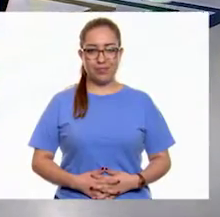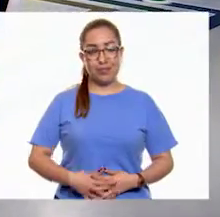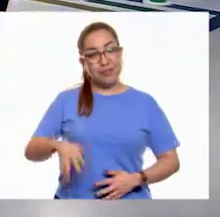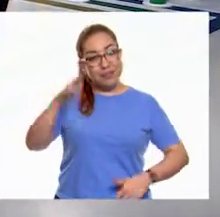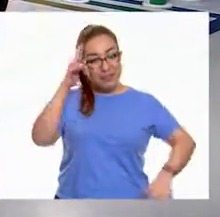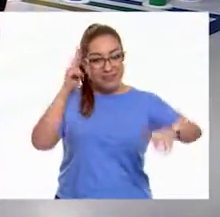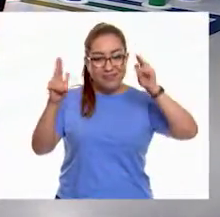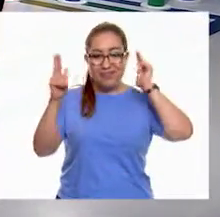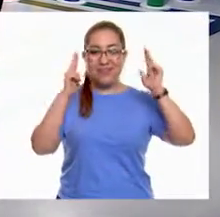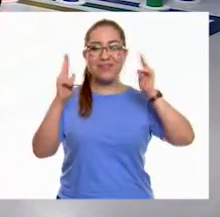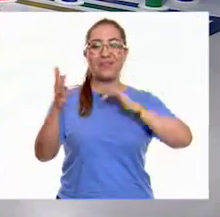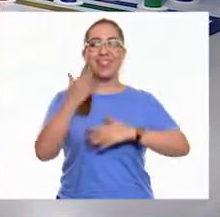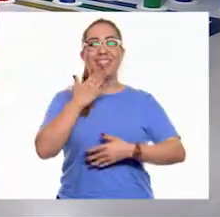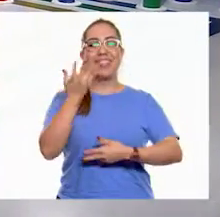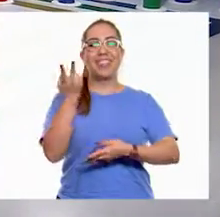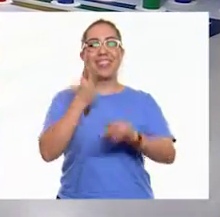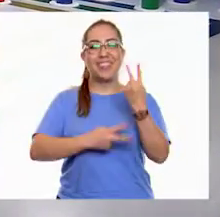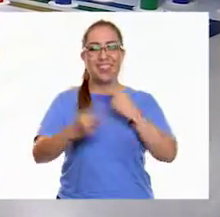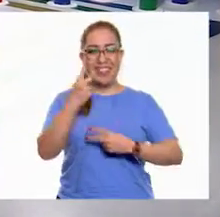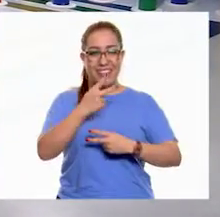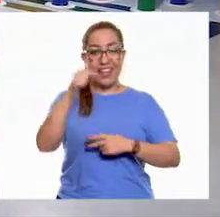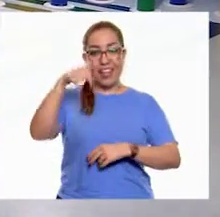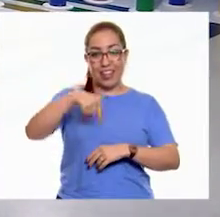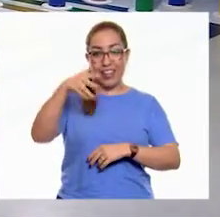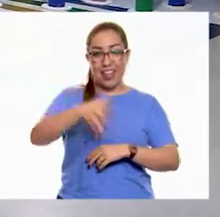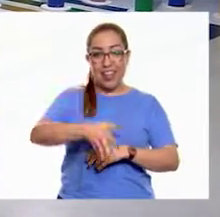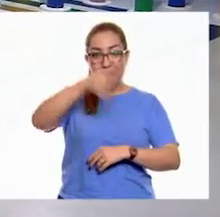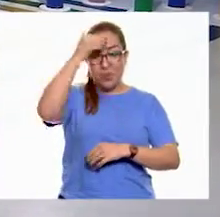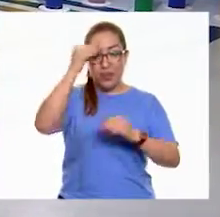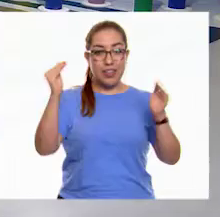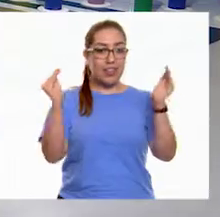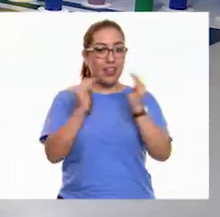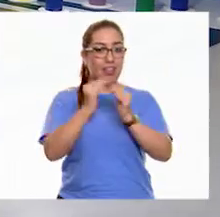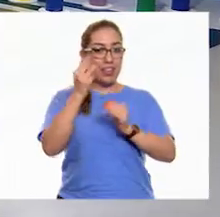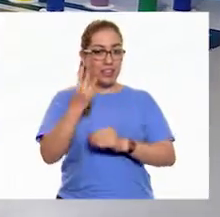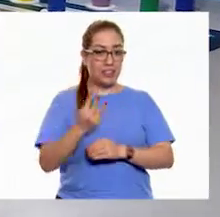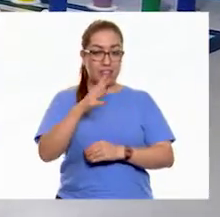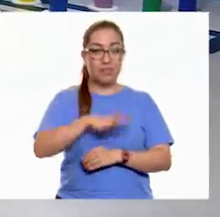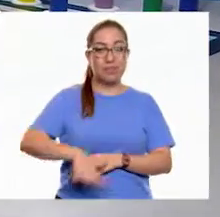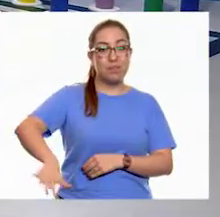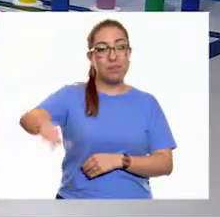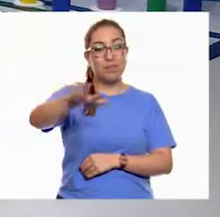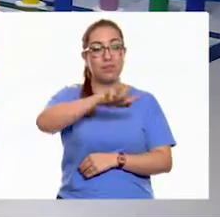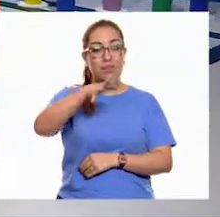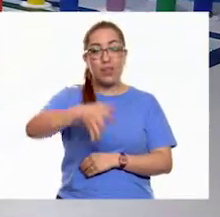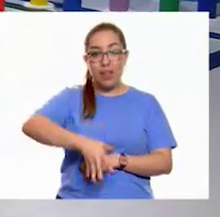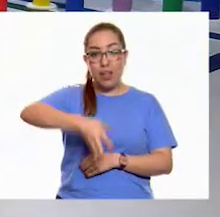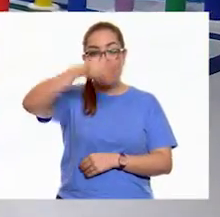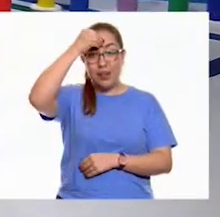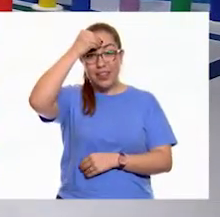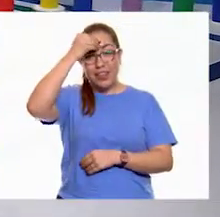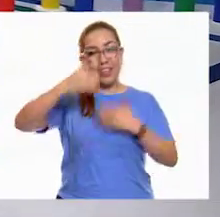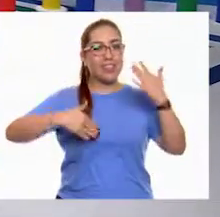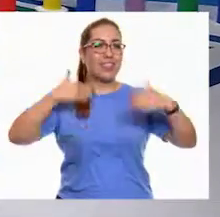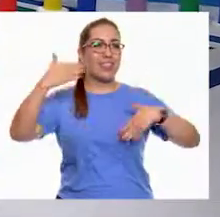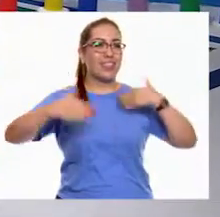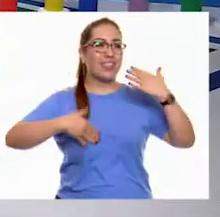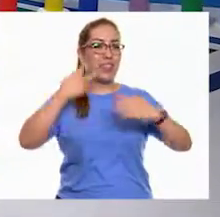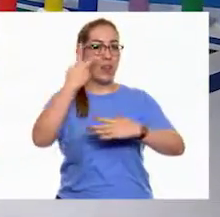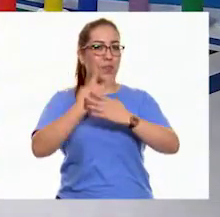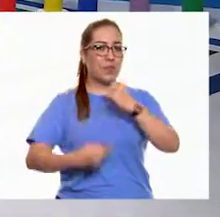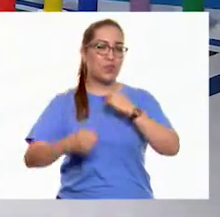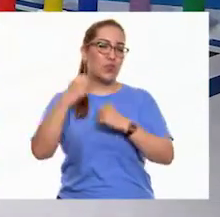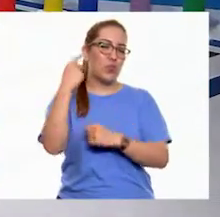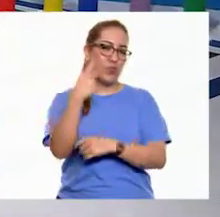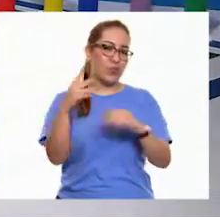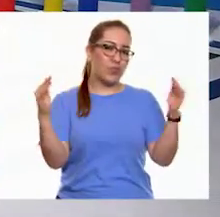Hola, hola, bienvenidas y bienvenidos a Aprende en Casa 3, un espacio en el que vamos a poder aprender y divertirnos desde nuestros hogares. Y